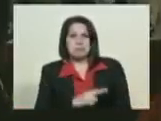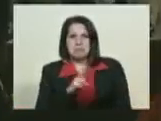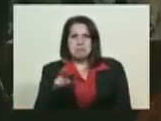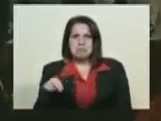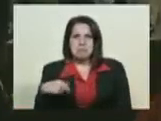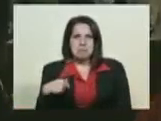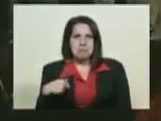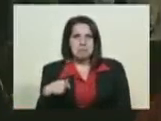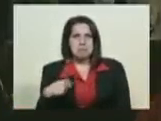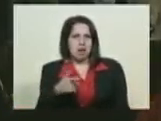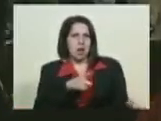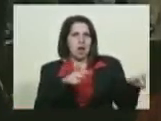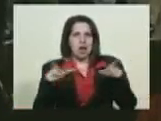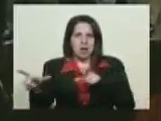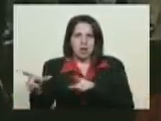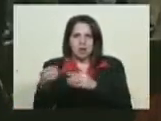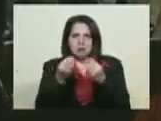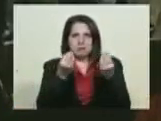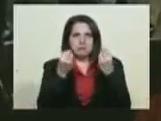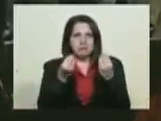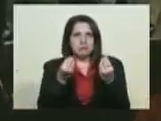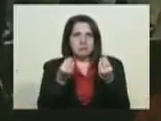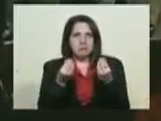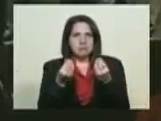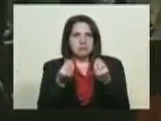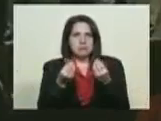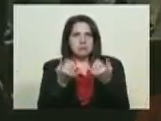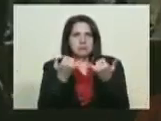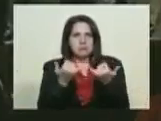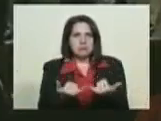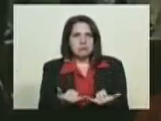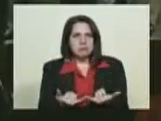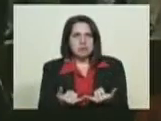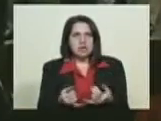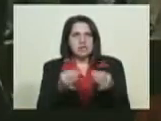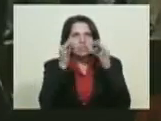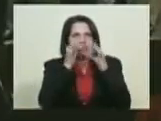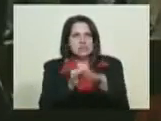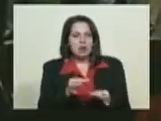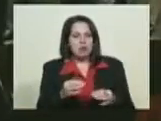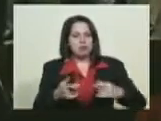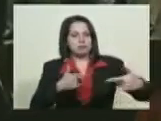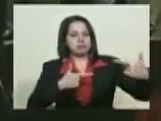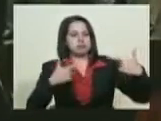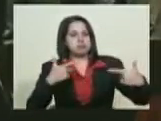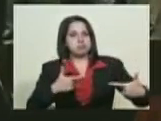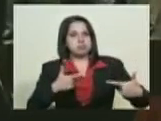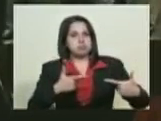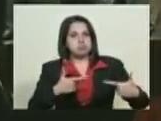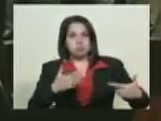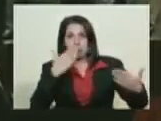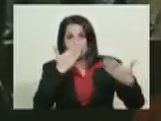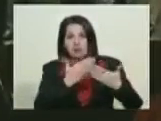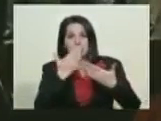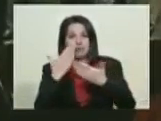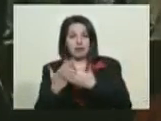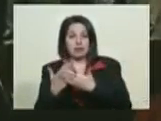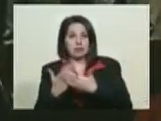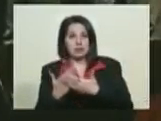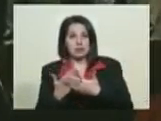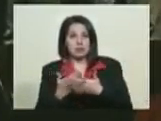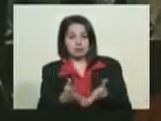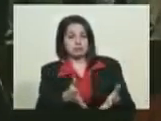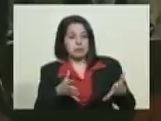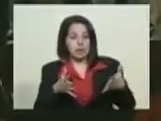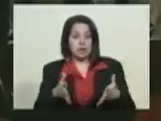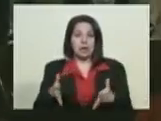Nosotros estábamos listos para medirnos. Y estoy seguro que tú a tú, cara a cara, íbamos a obtener